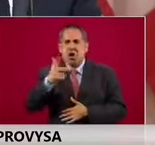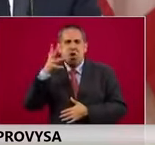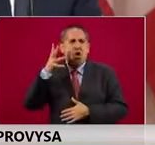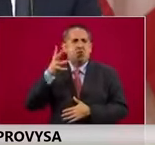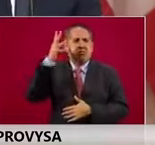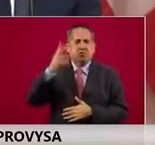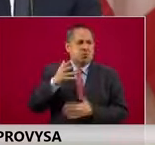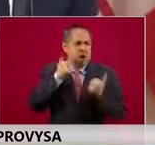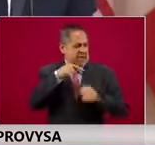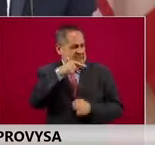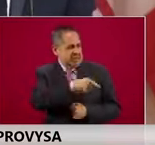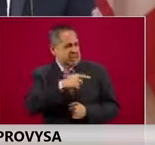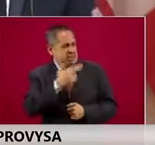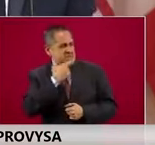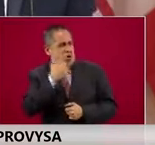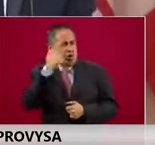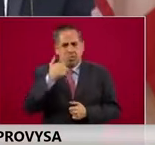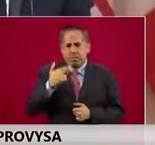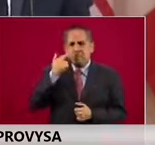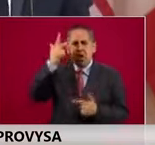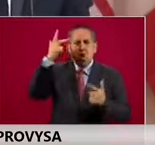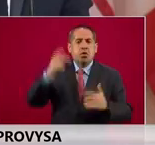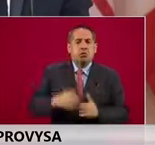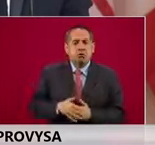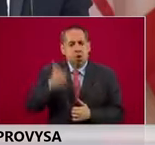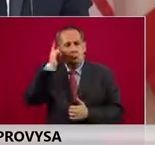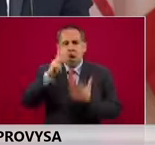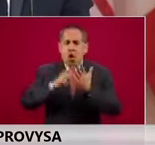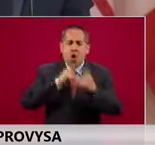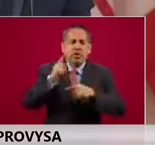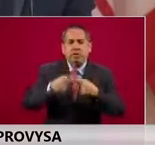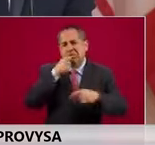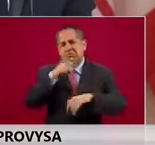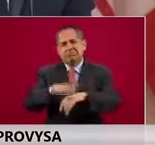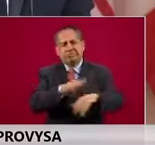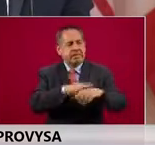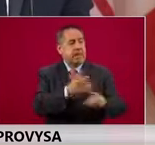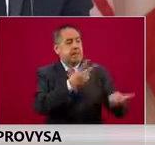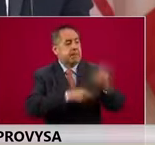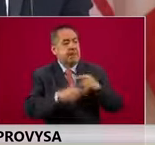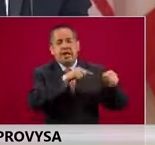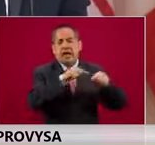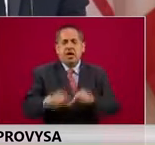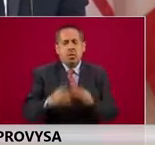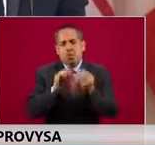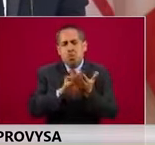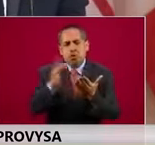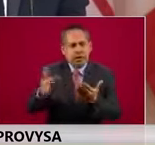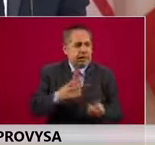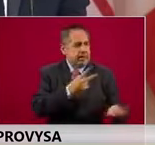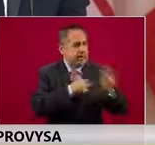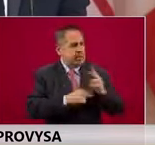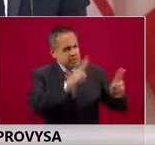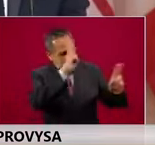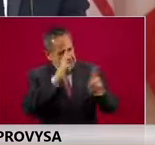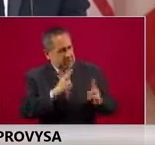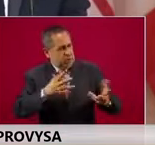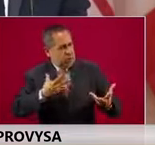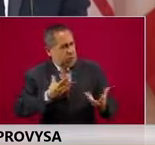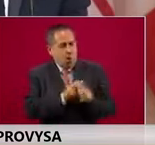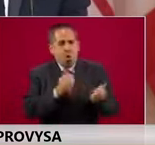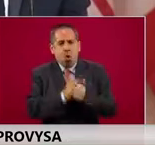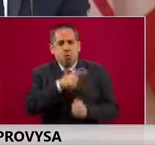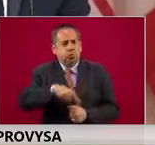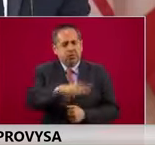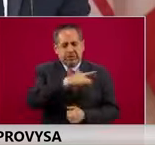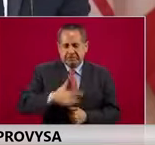si la idea era campaña. Desde mi punto de vista, era campaña. Y fíjate, finalmente son las estadísticas y es lo que ahorita